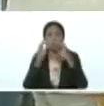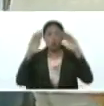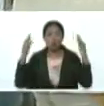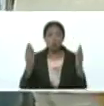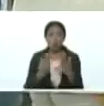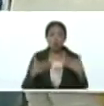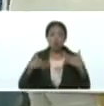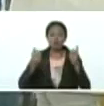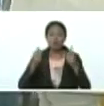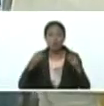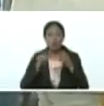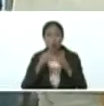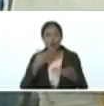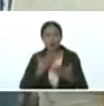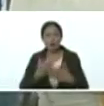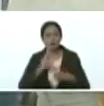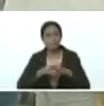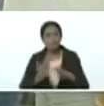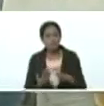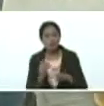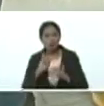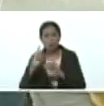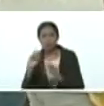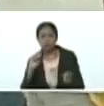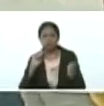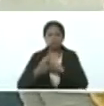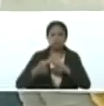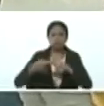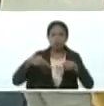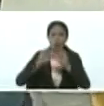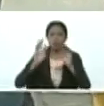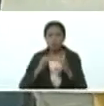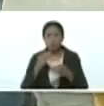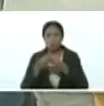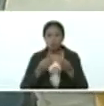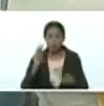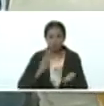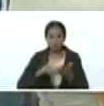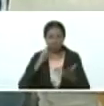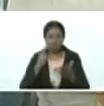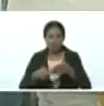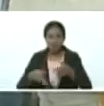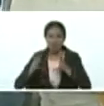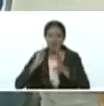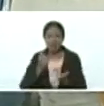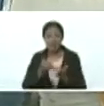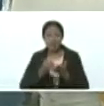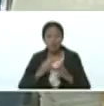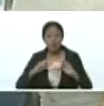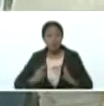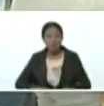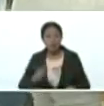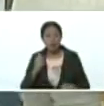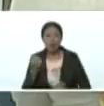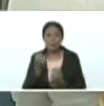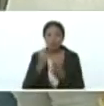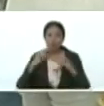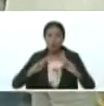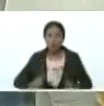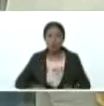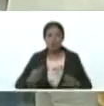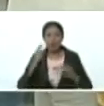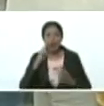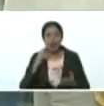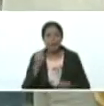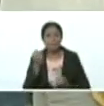Salud, porque ha convertido en hechos concretos la ayuda humanitaria, el apoyo humanitario, el